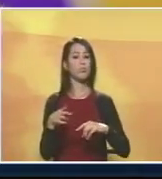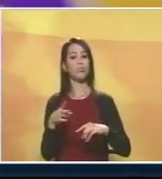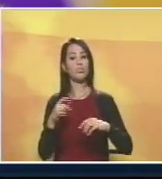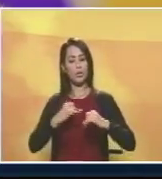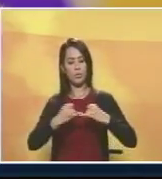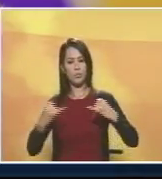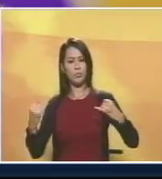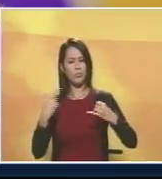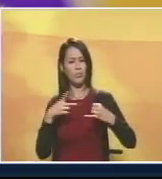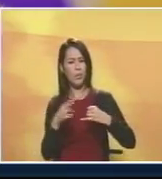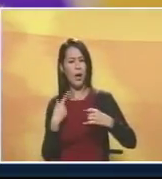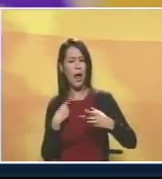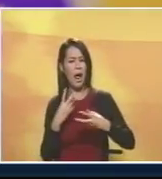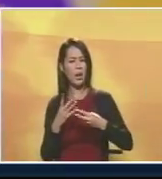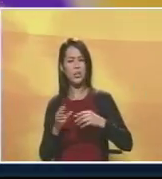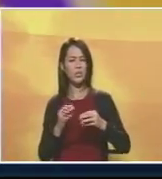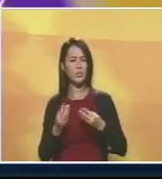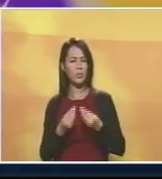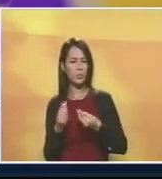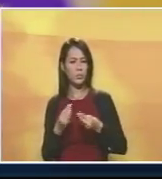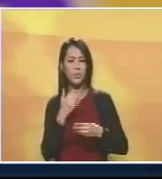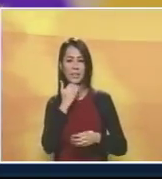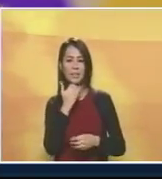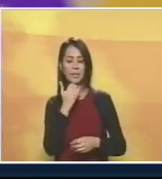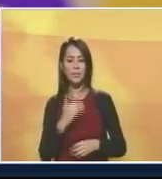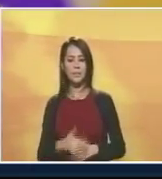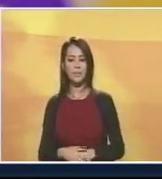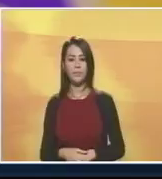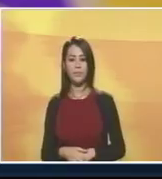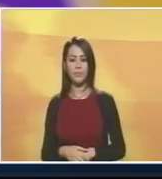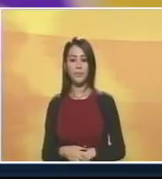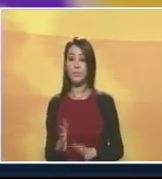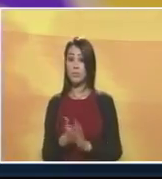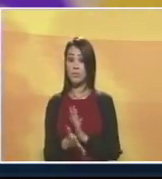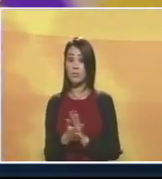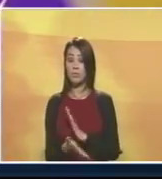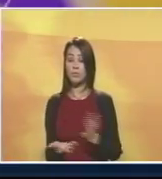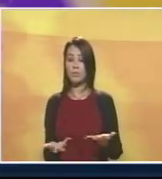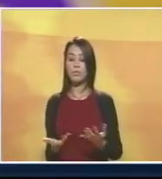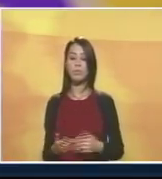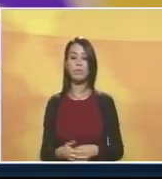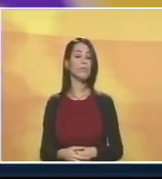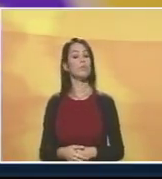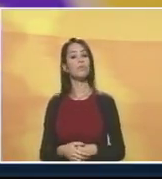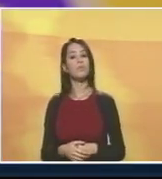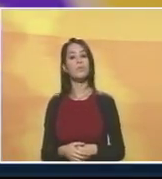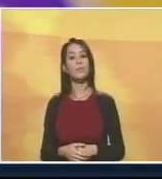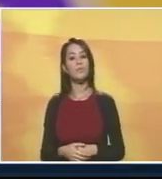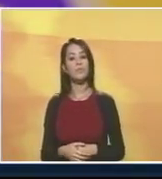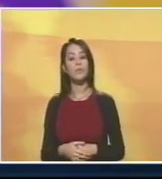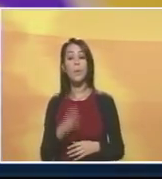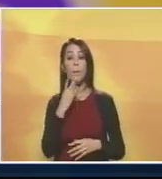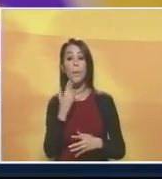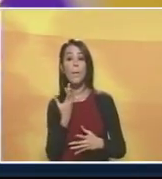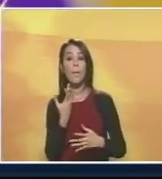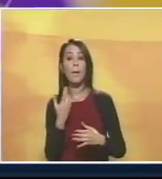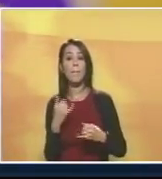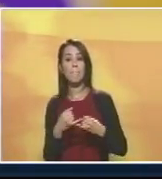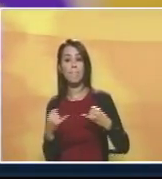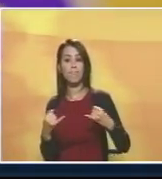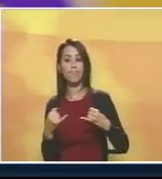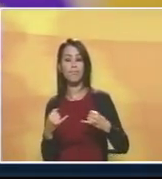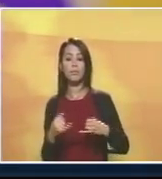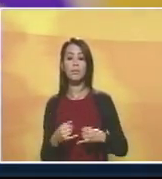un transformador de 150 MVA. ¿Qué produce esto? Que al no tener el aterramiento y al haber una